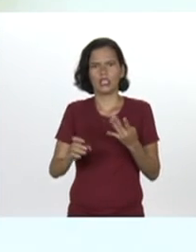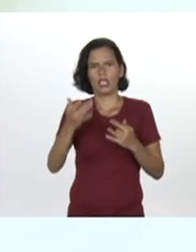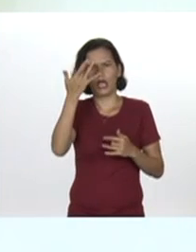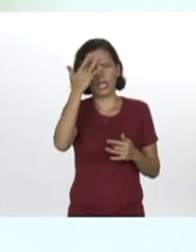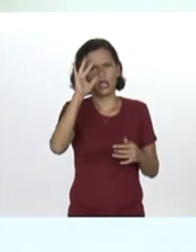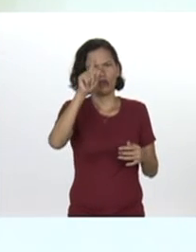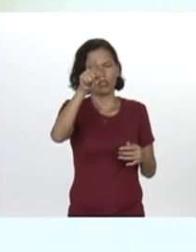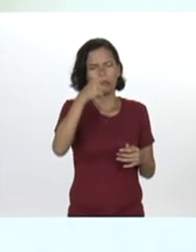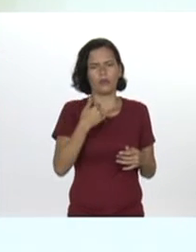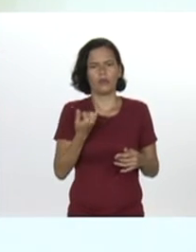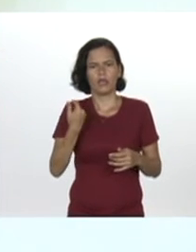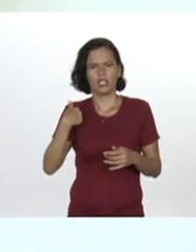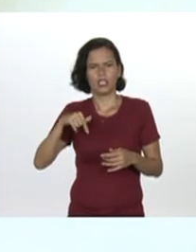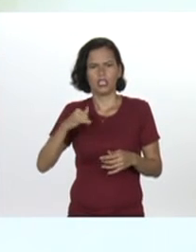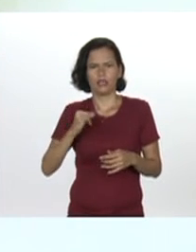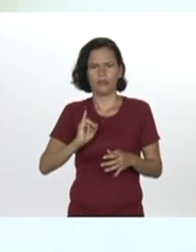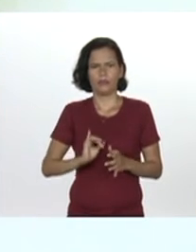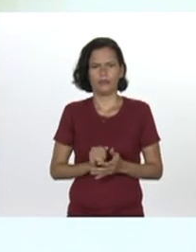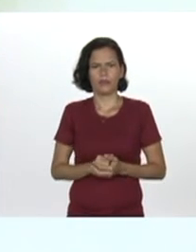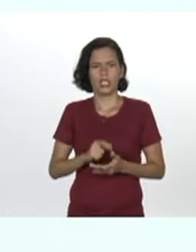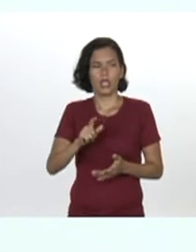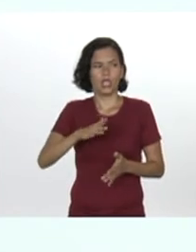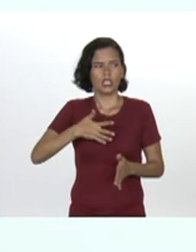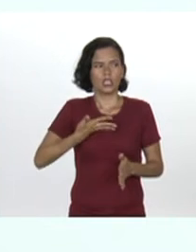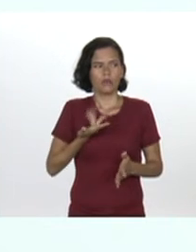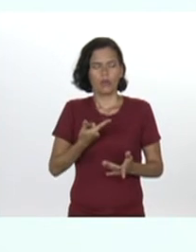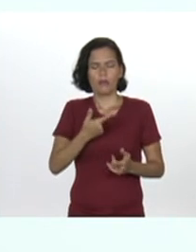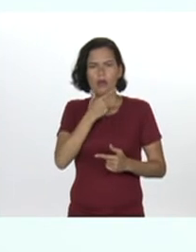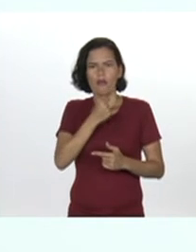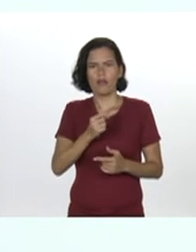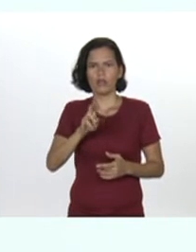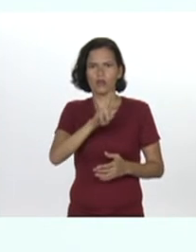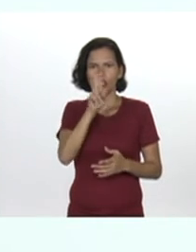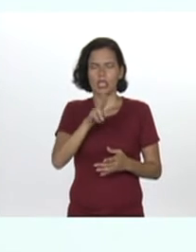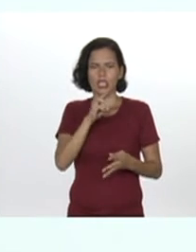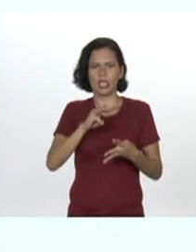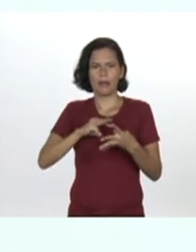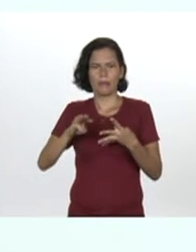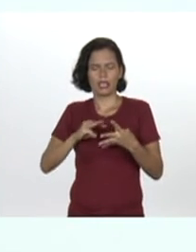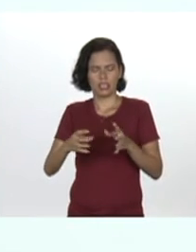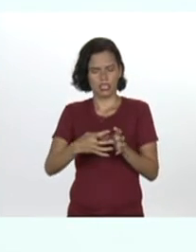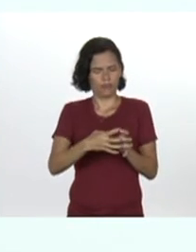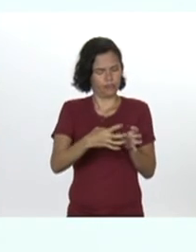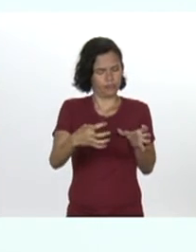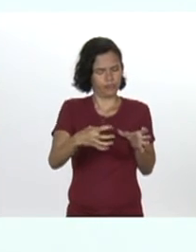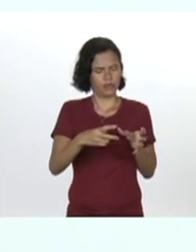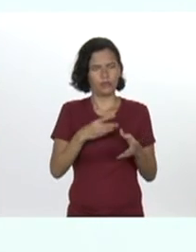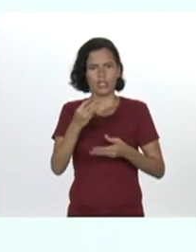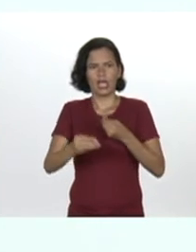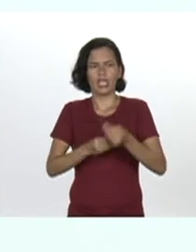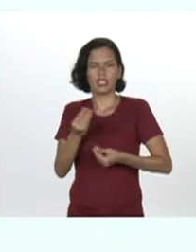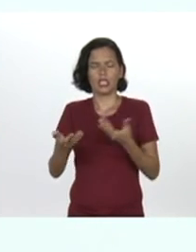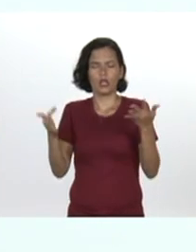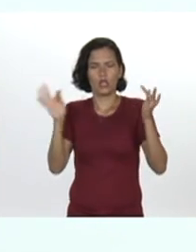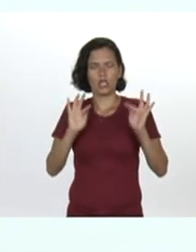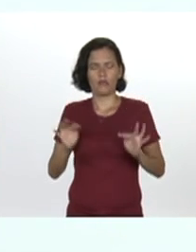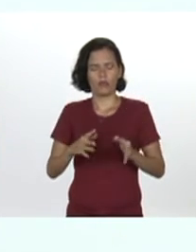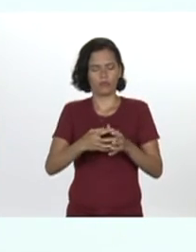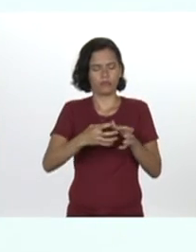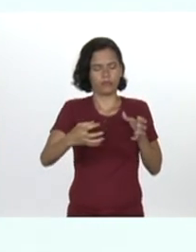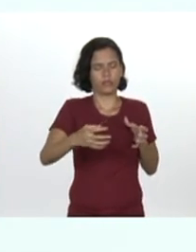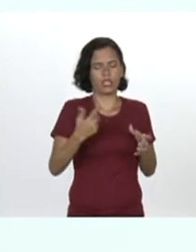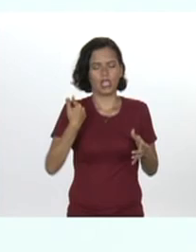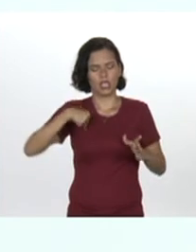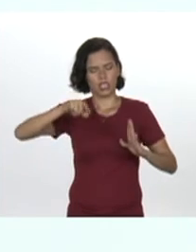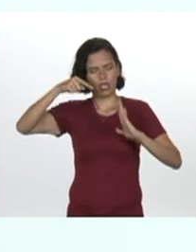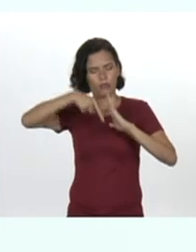mi profe, que deben existir? Bueno, en lo posible es preferible utilizar material tridimensional, elaborarlos de forma tridimensional, que